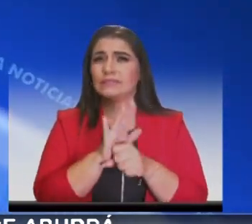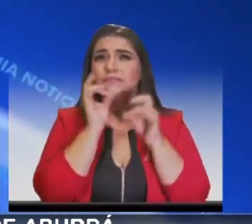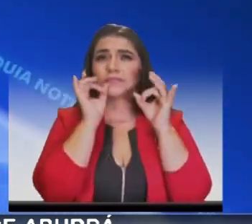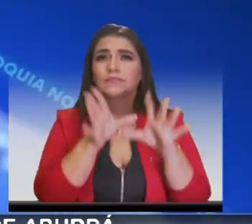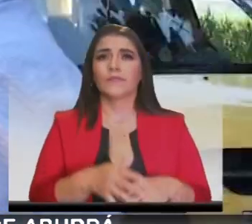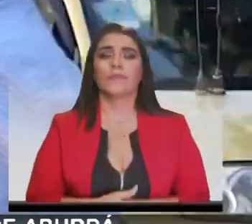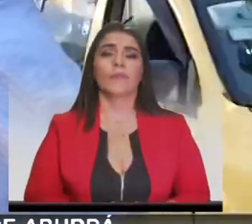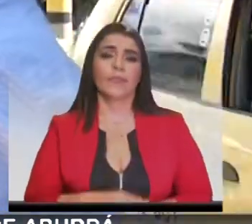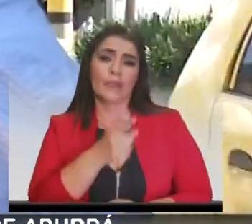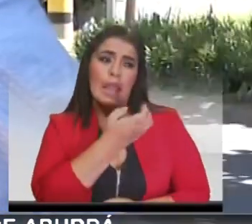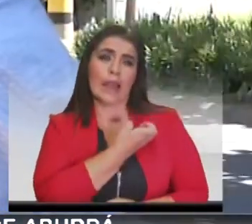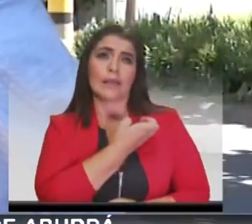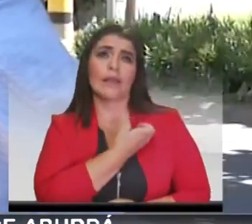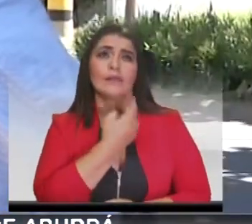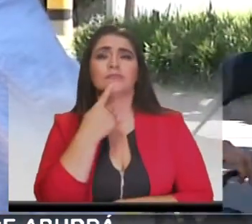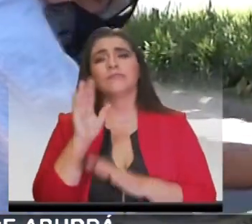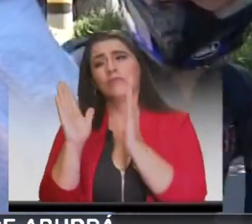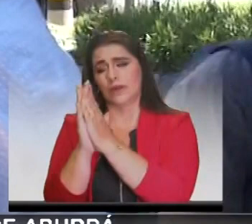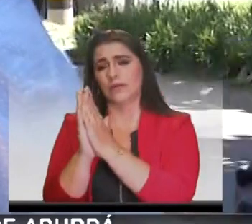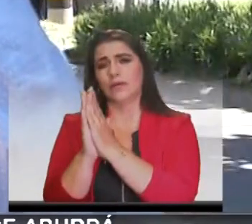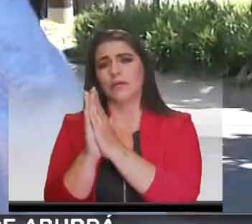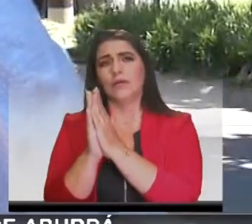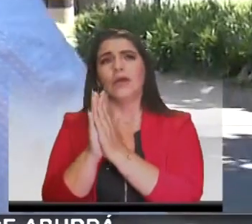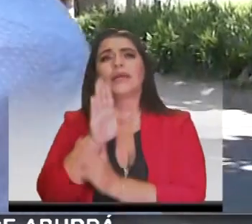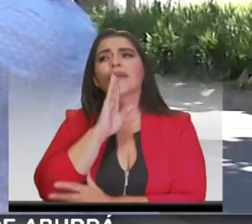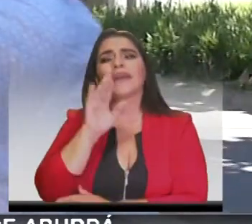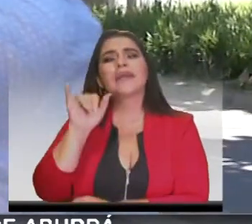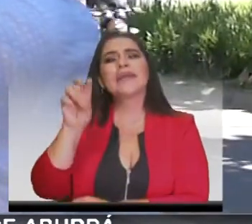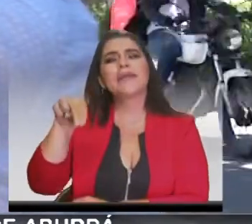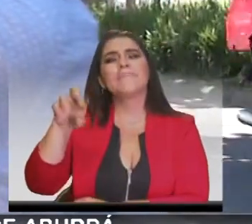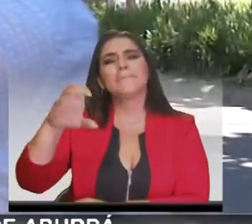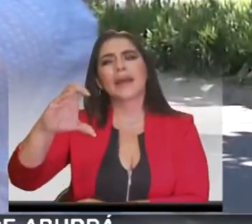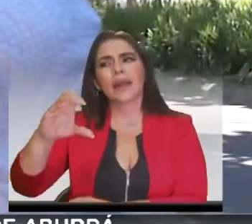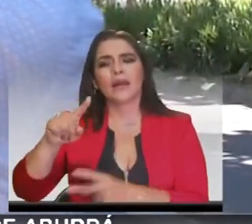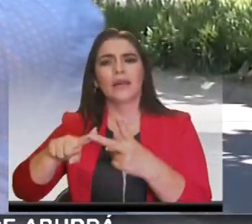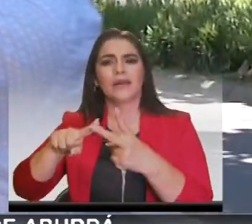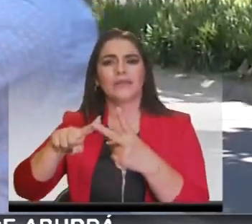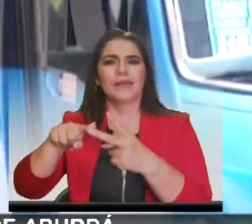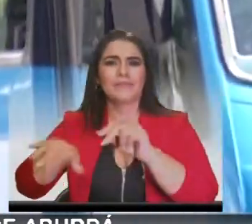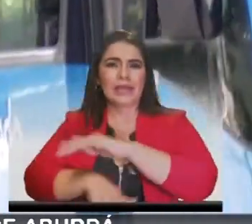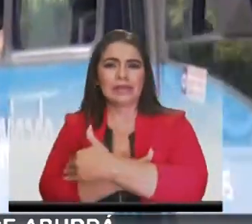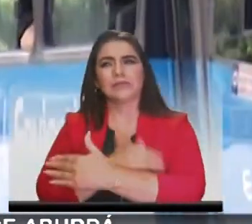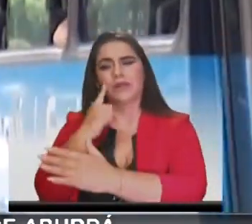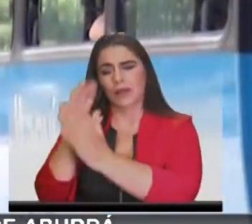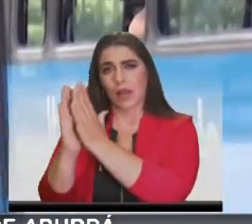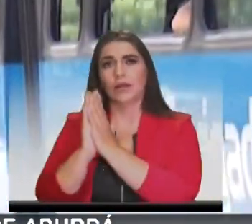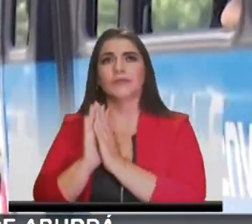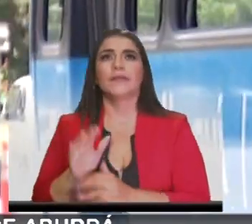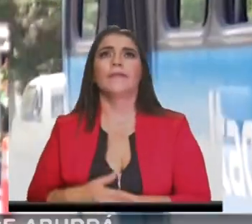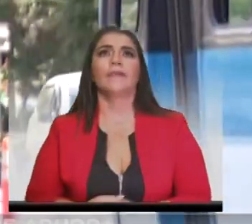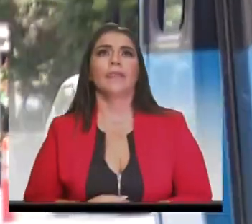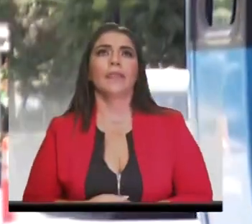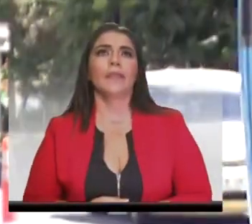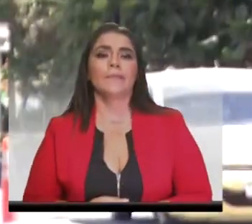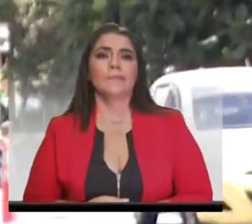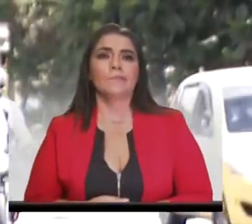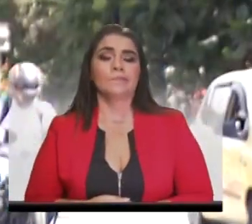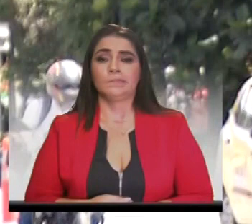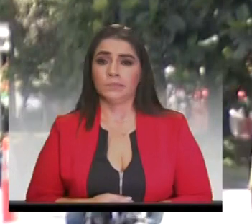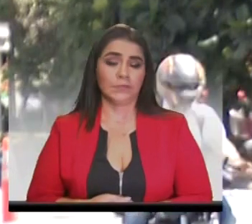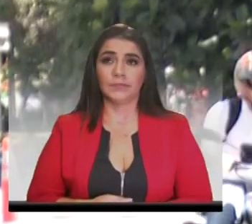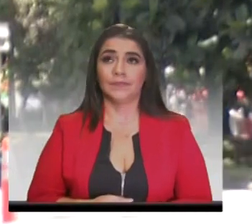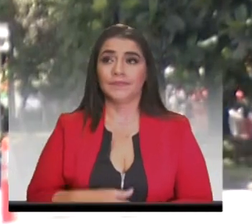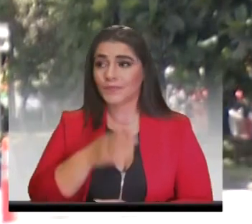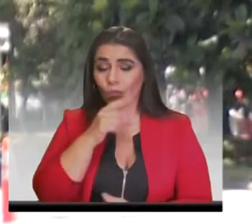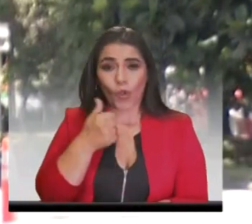el alcalde de Itagüí pidió respuestas a los organismos competentes en el gobierno nacional. Hoy yo no he tenido respuesta del